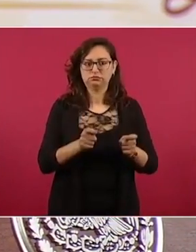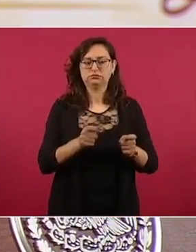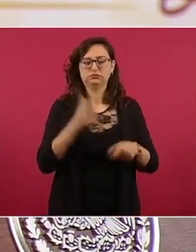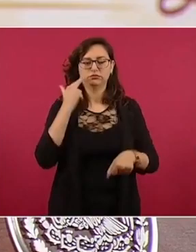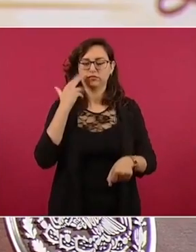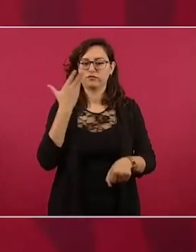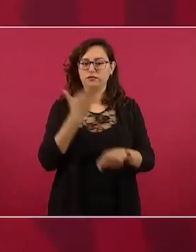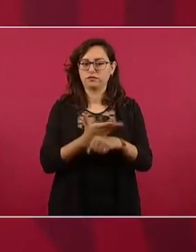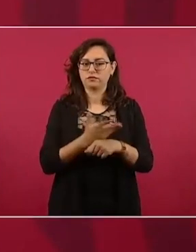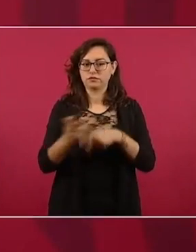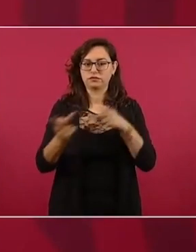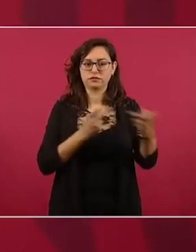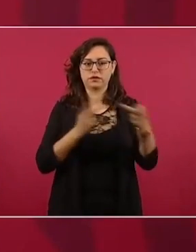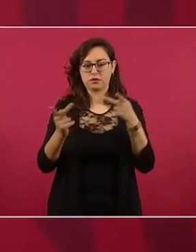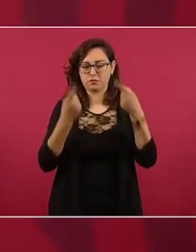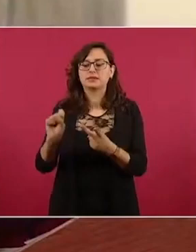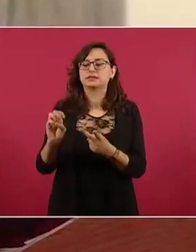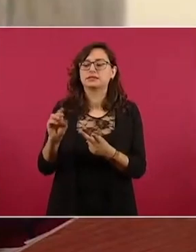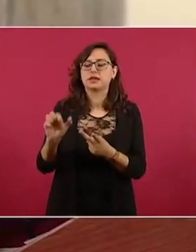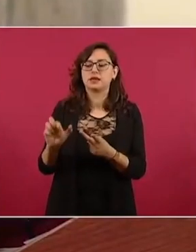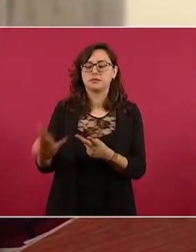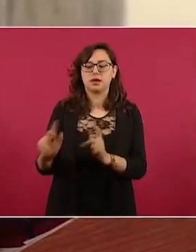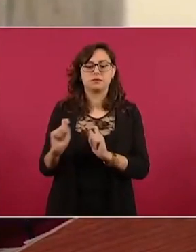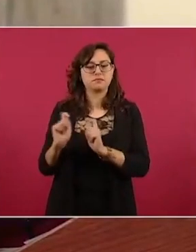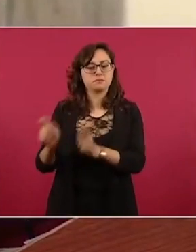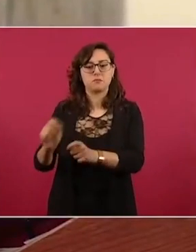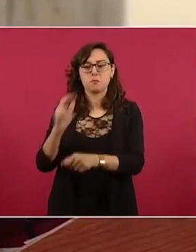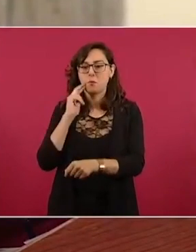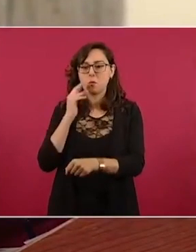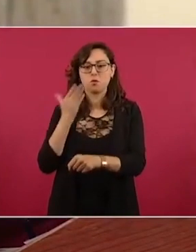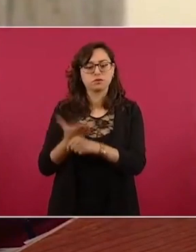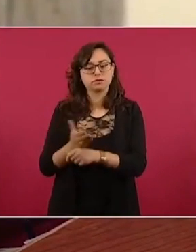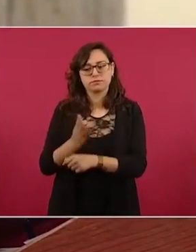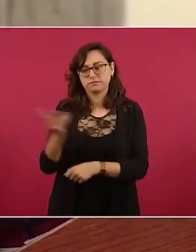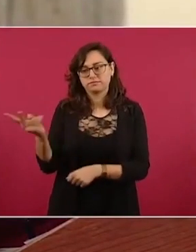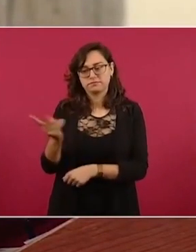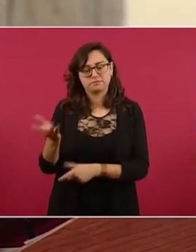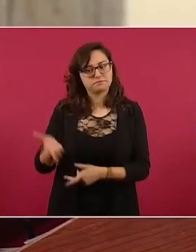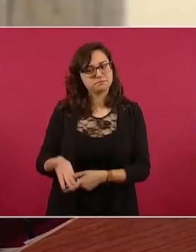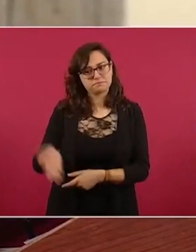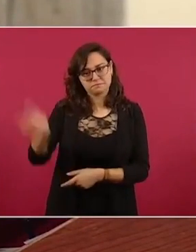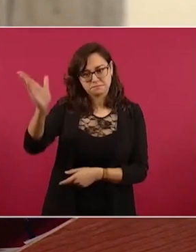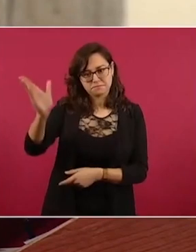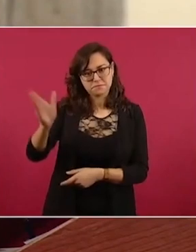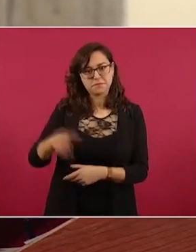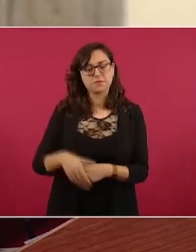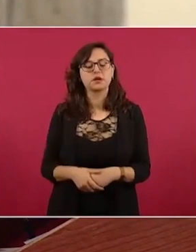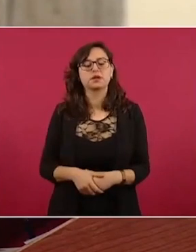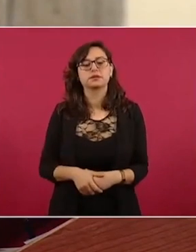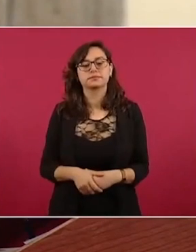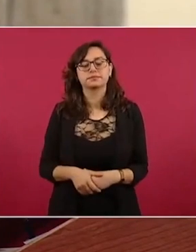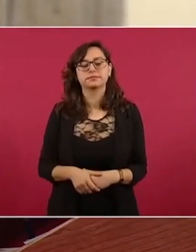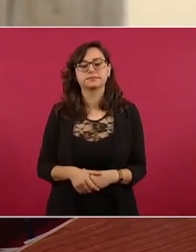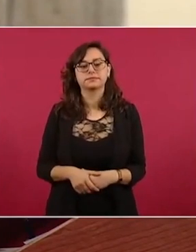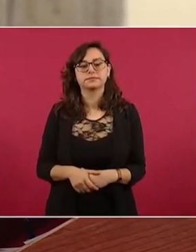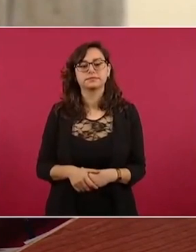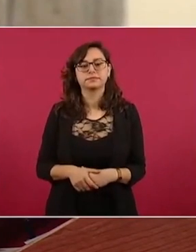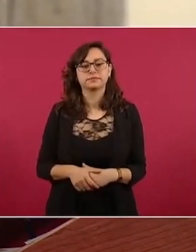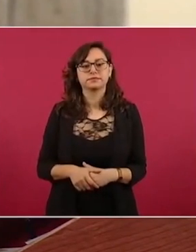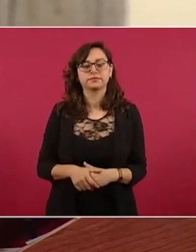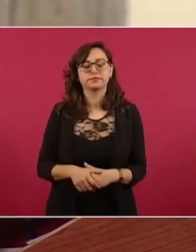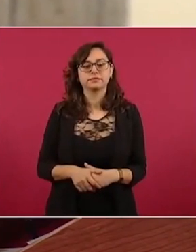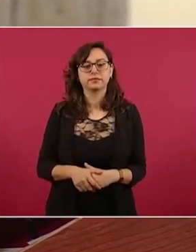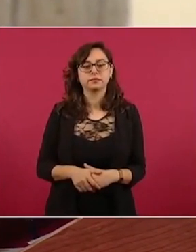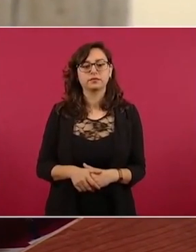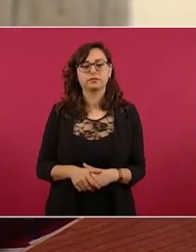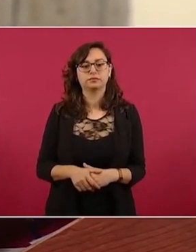en las próximas elecciones, dijo, votarán en contra de la inseguridad, la inflación y el bache económico en que tiene hundido al país, aseguró